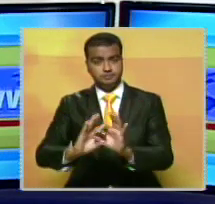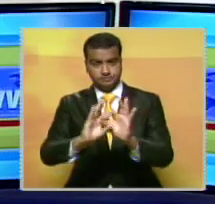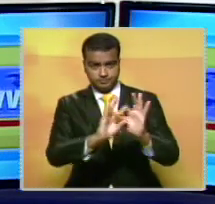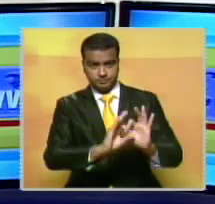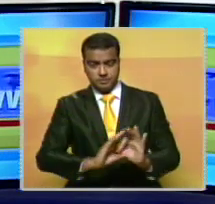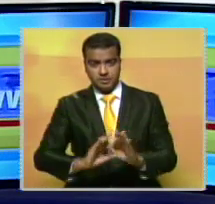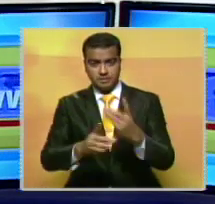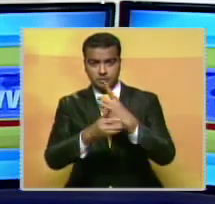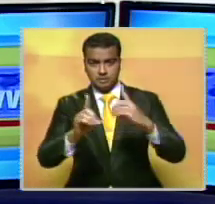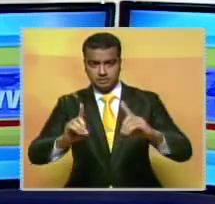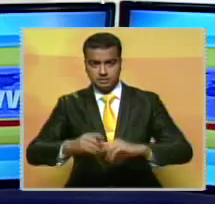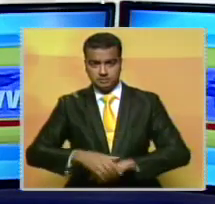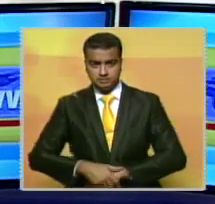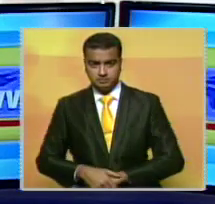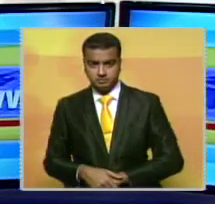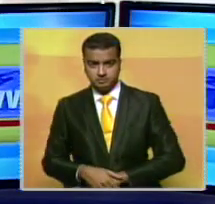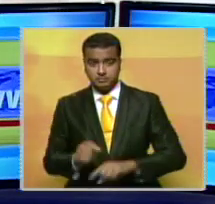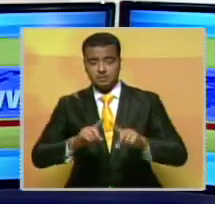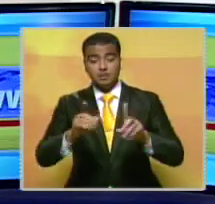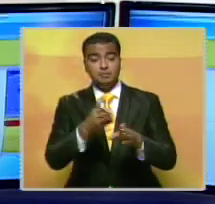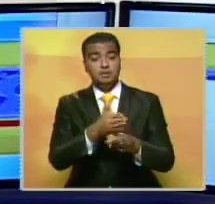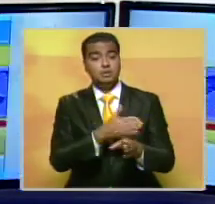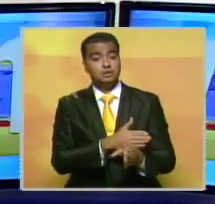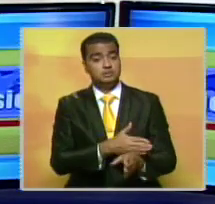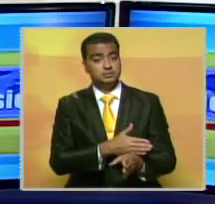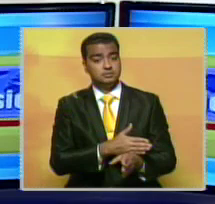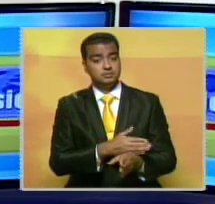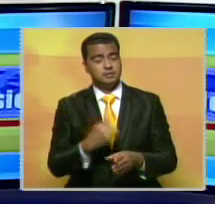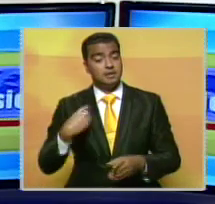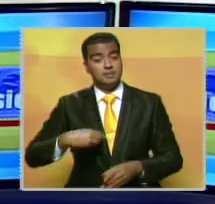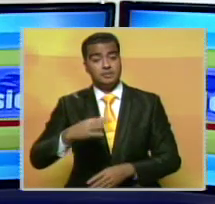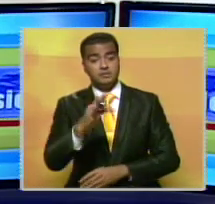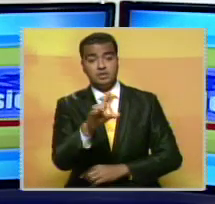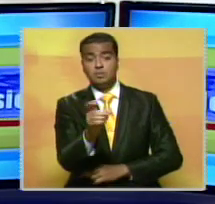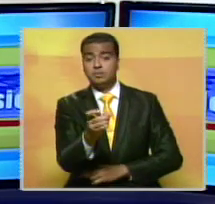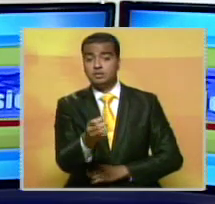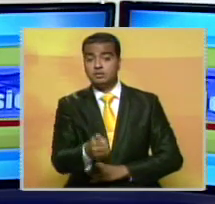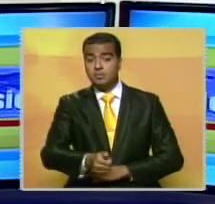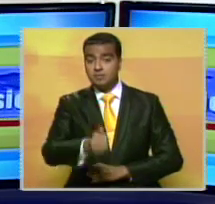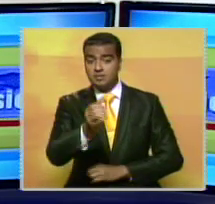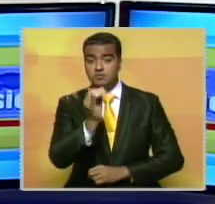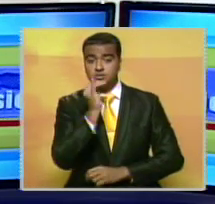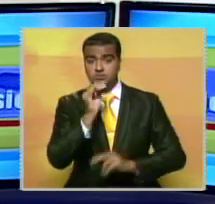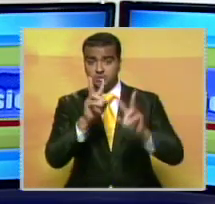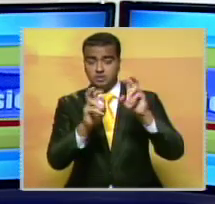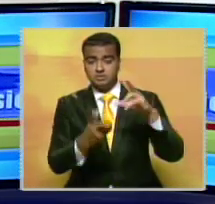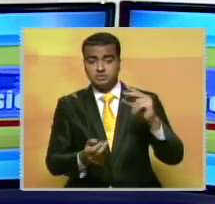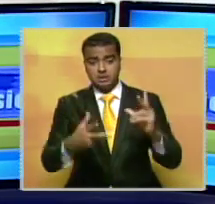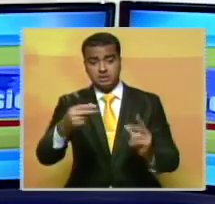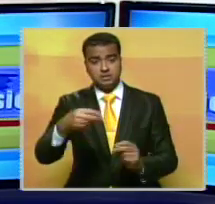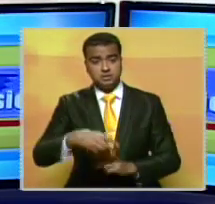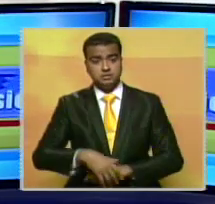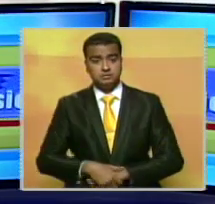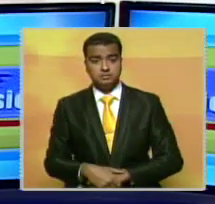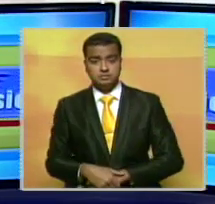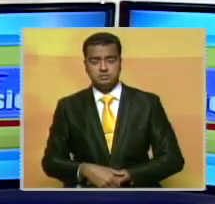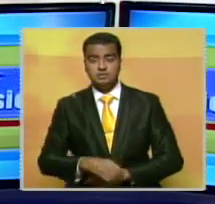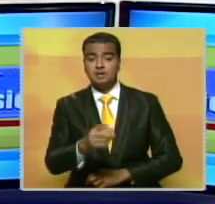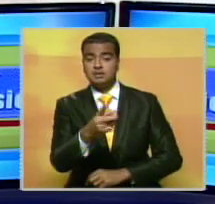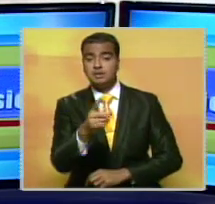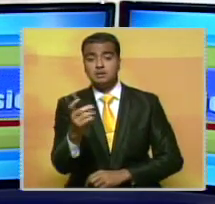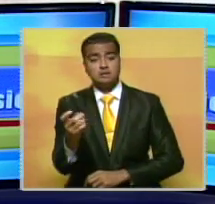la Mesa de la Unidad Democrática. Pero antes tenemos a Federica Guzmán con más de estrenos y estrellas y la